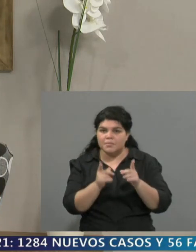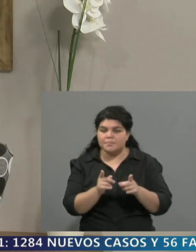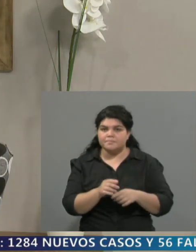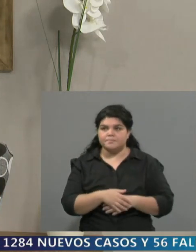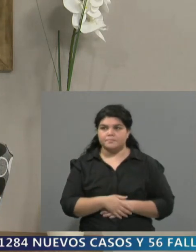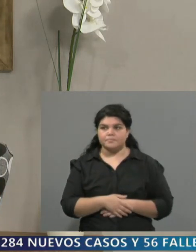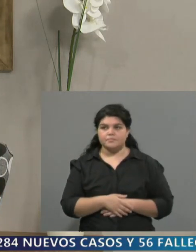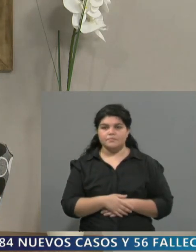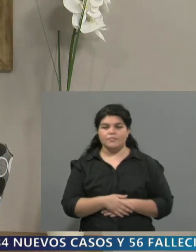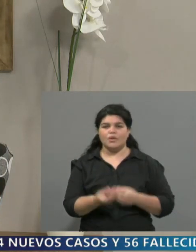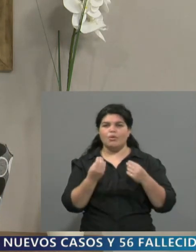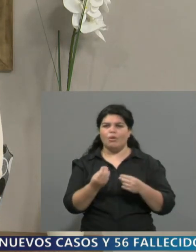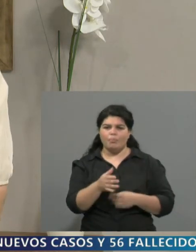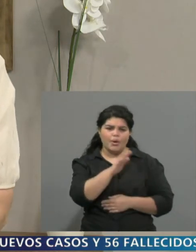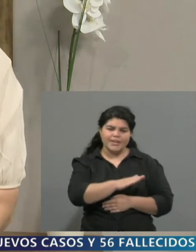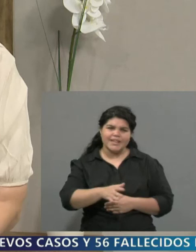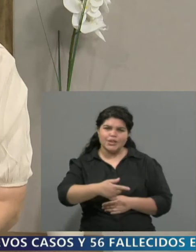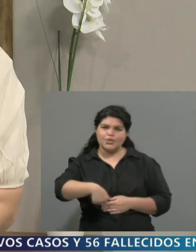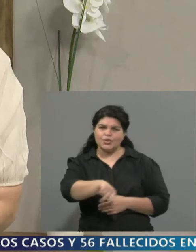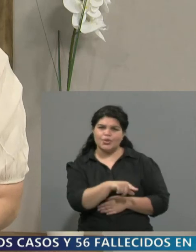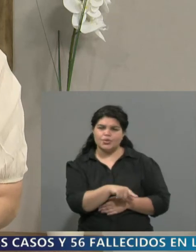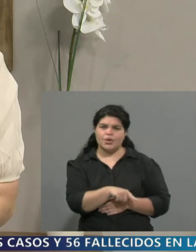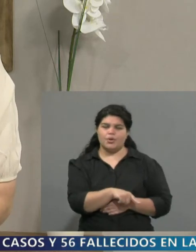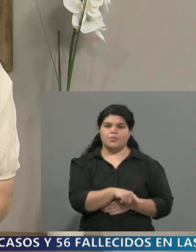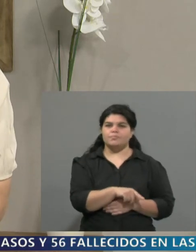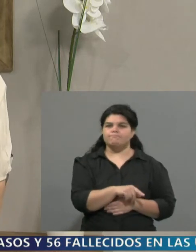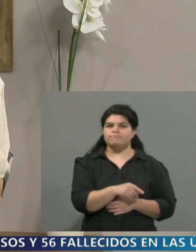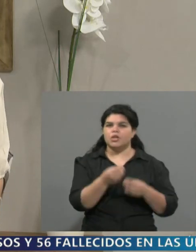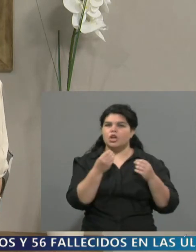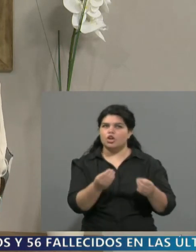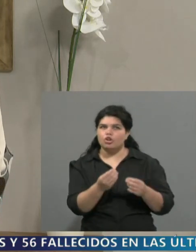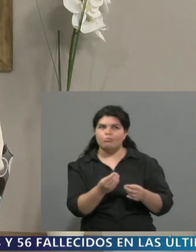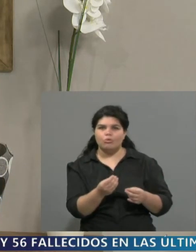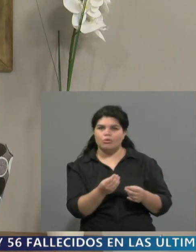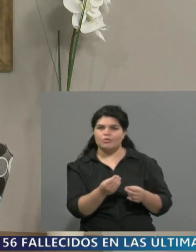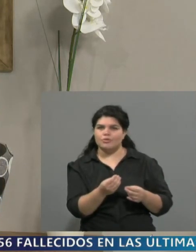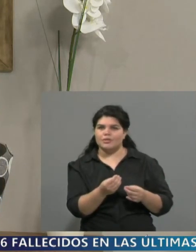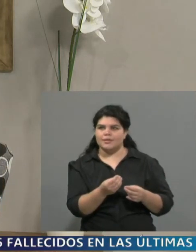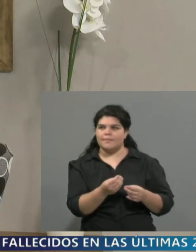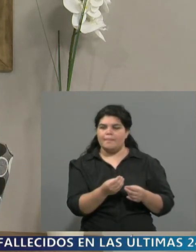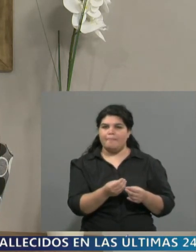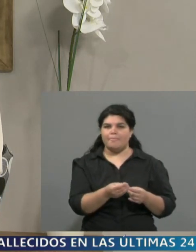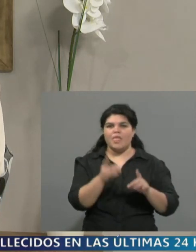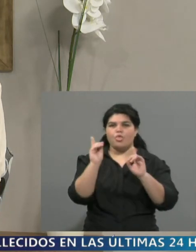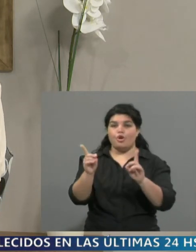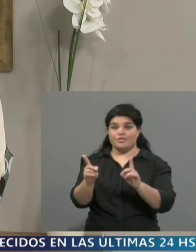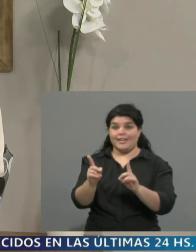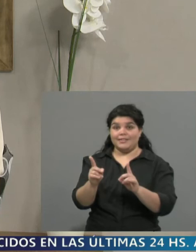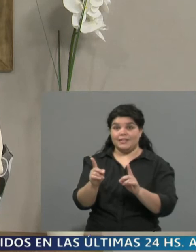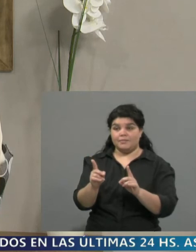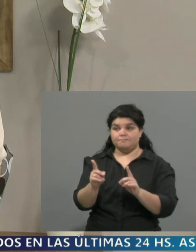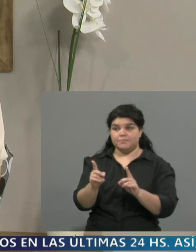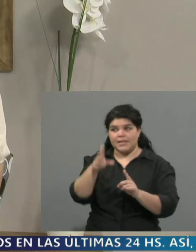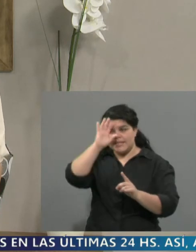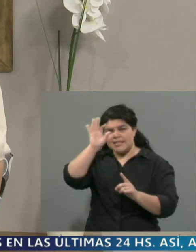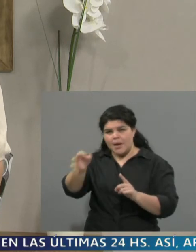los chicos que son los que deben recibir, los niños, las niñas, se tienen que parar frente al docente, a la docente, para saber si